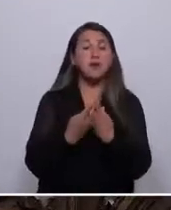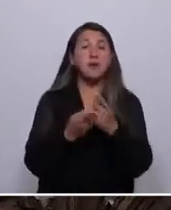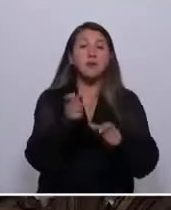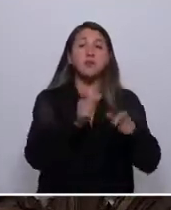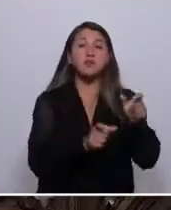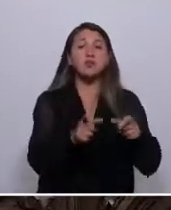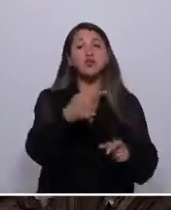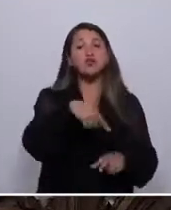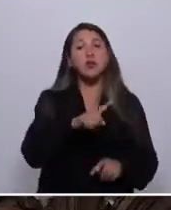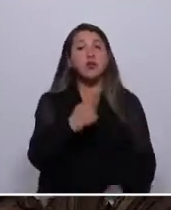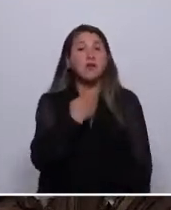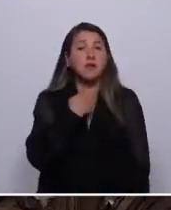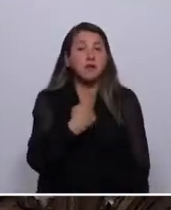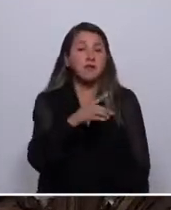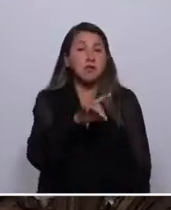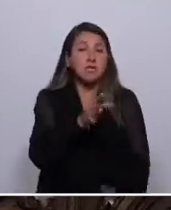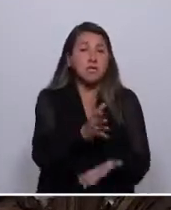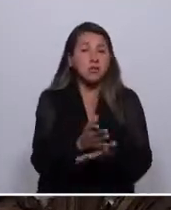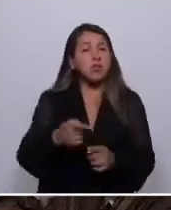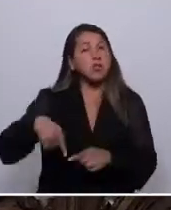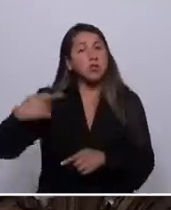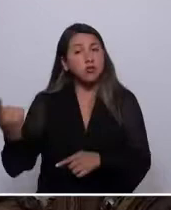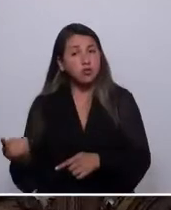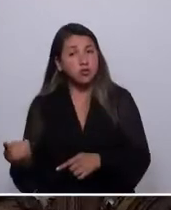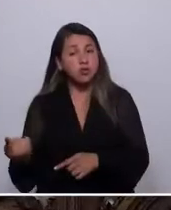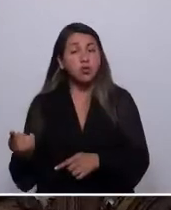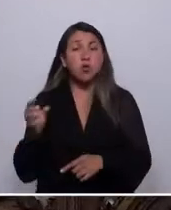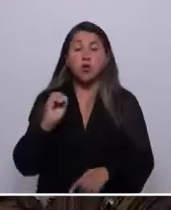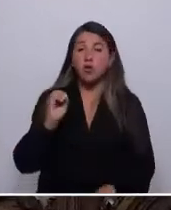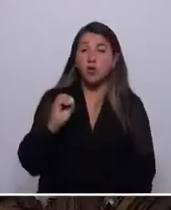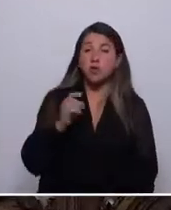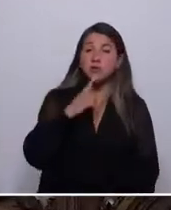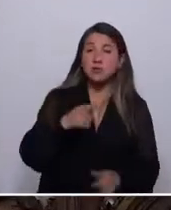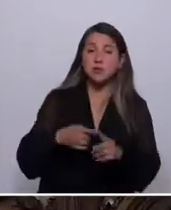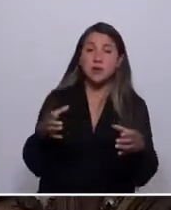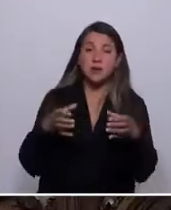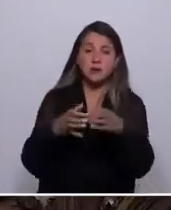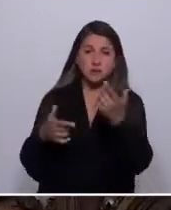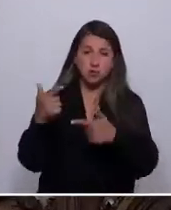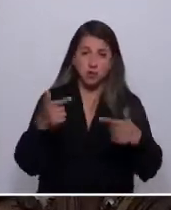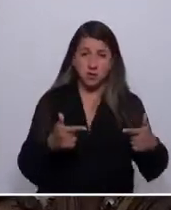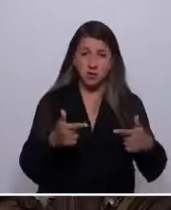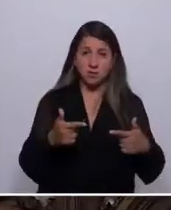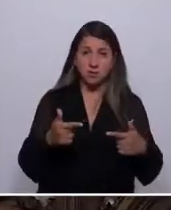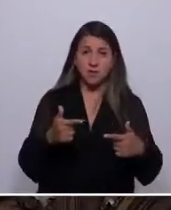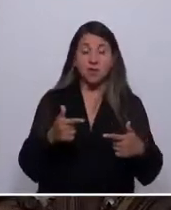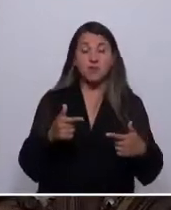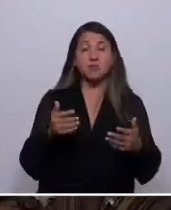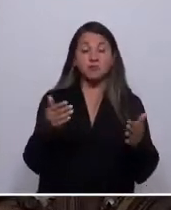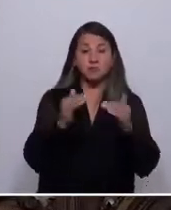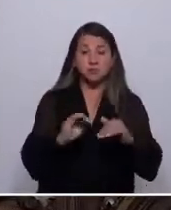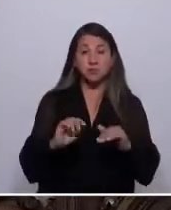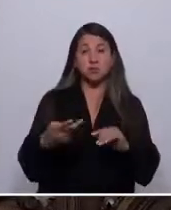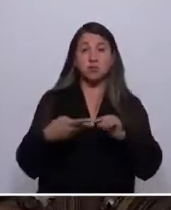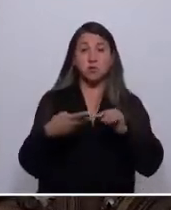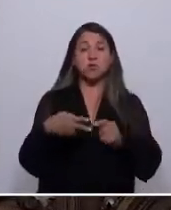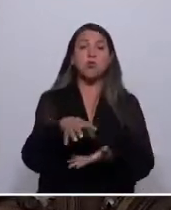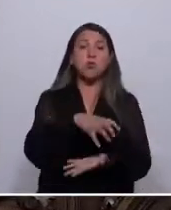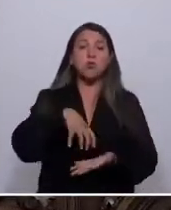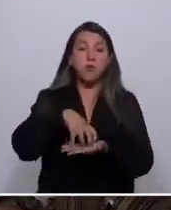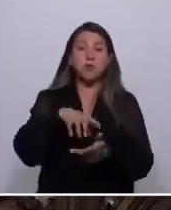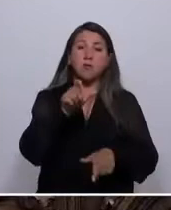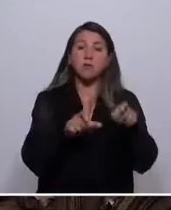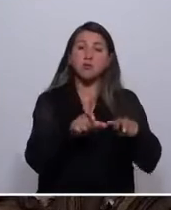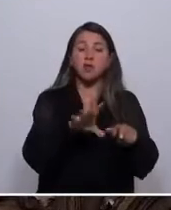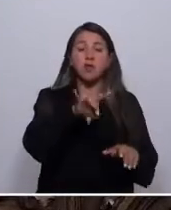público que es afectado por las decisiones de otros, hoy llamados clase política, y pasamos a ser el pueblo, una gente que toma su